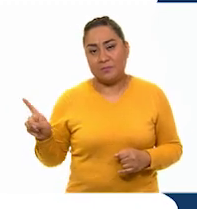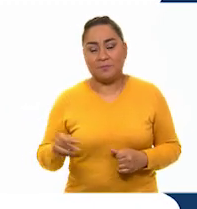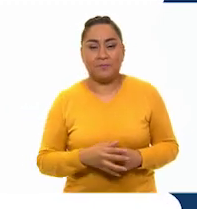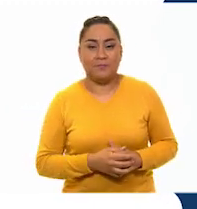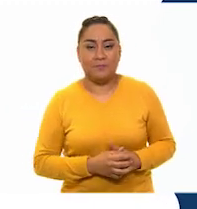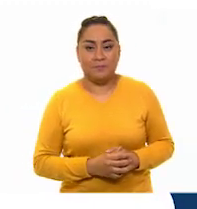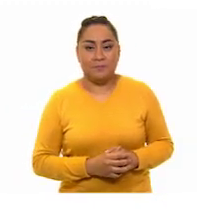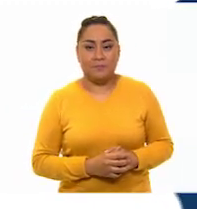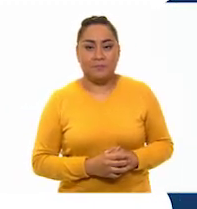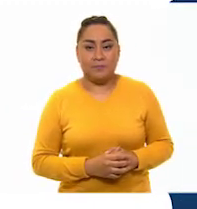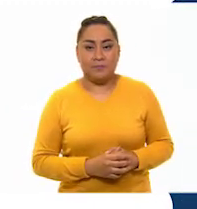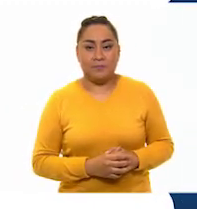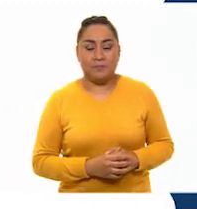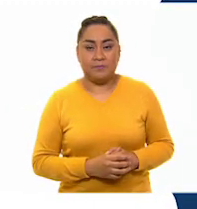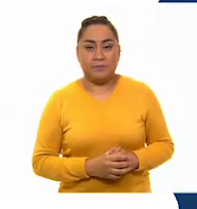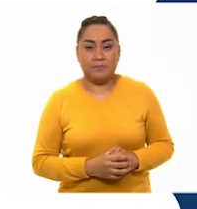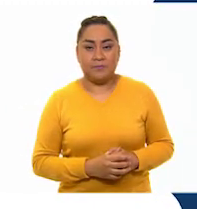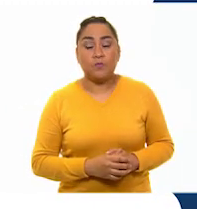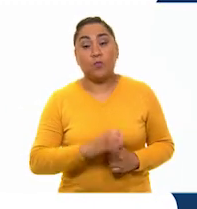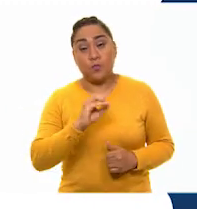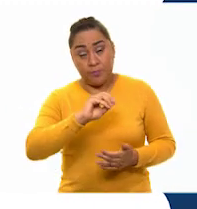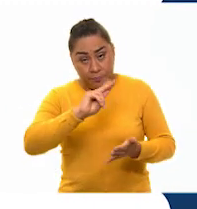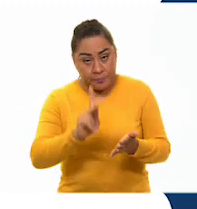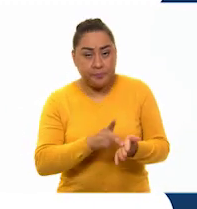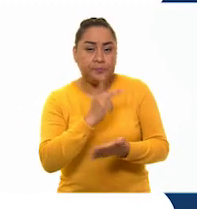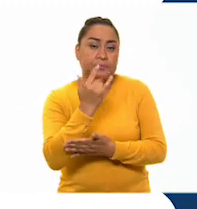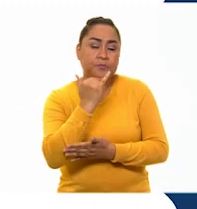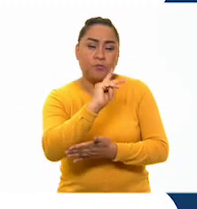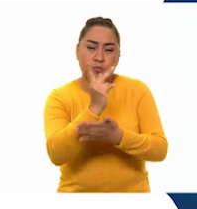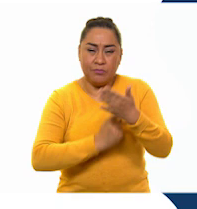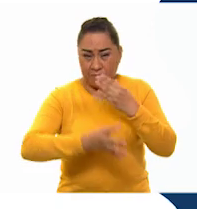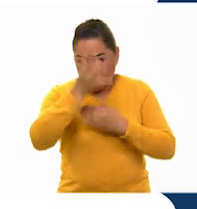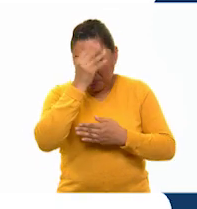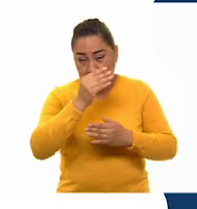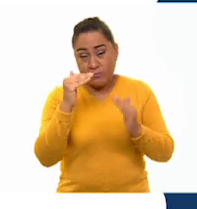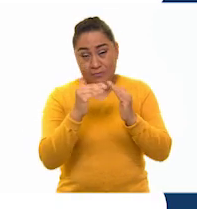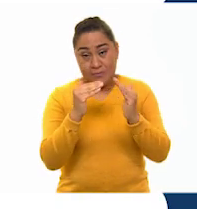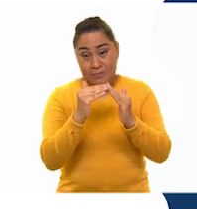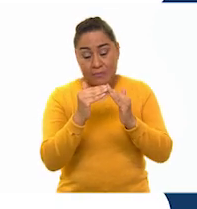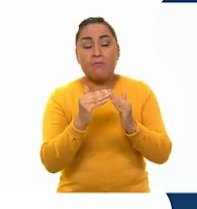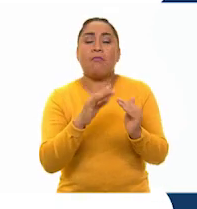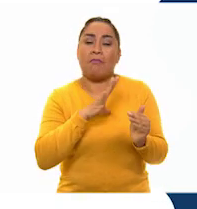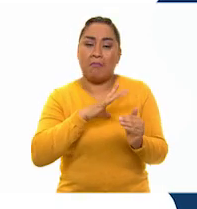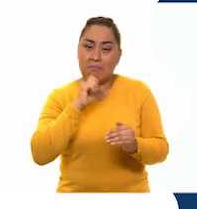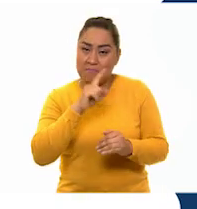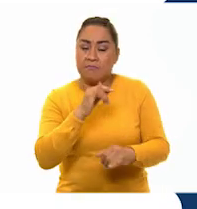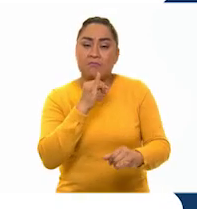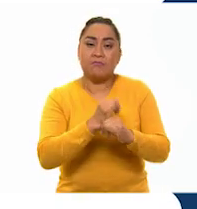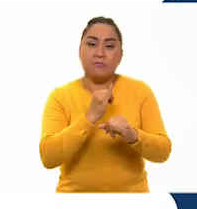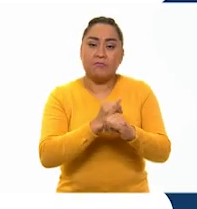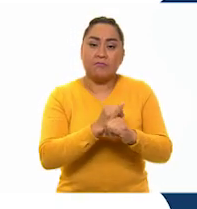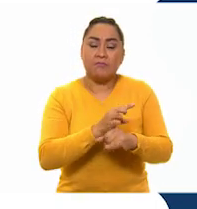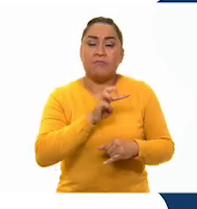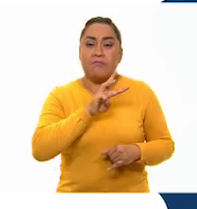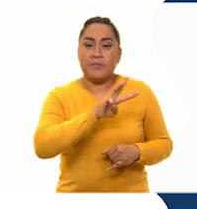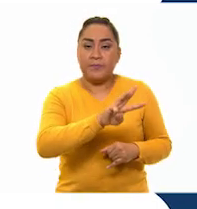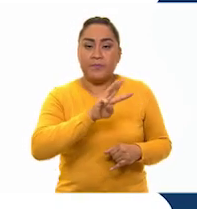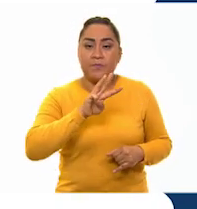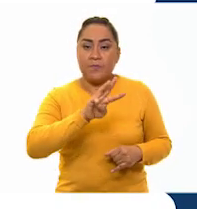conalitec.cep.gov.mx. Si quieres volver a ver los programas de Aprende en Casa, los puedes encontrar en la siguiente liga.